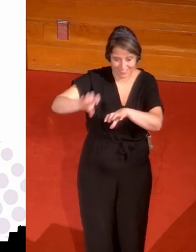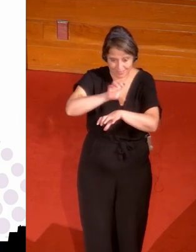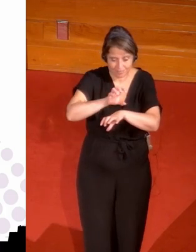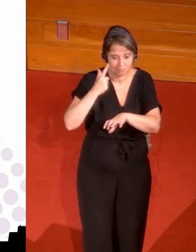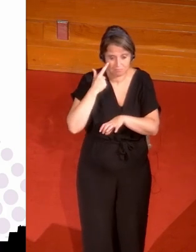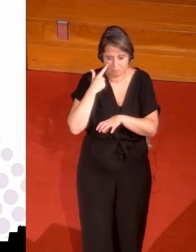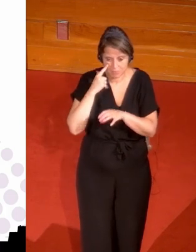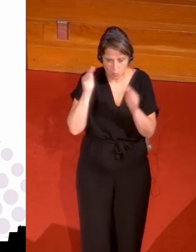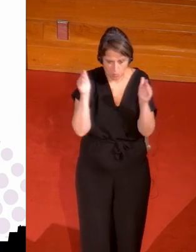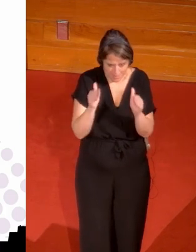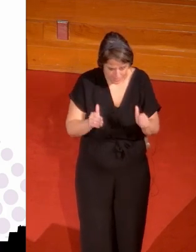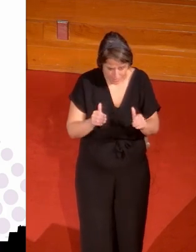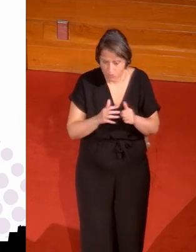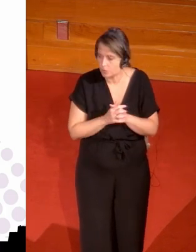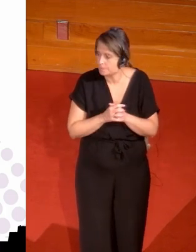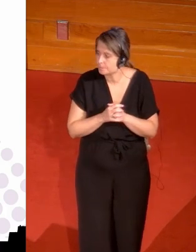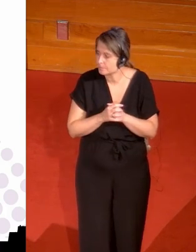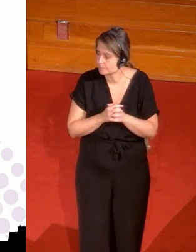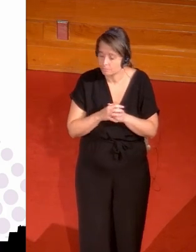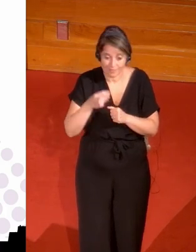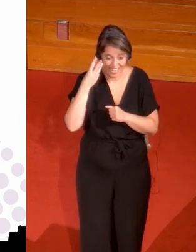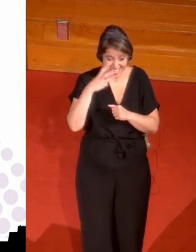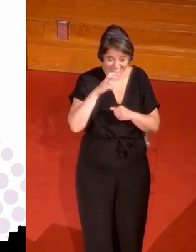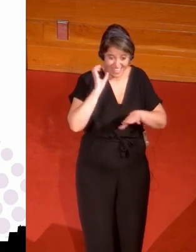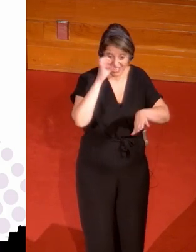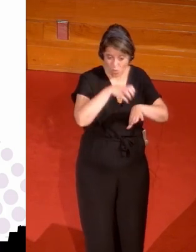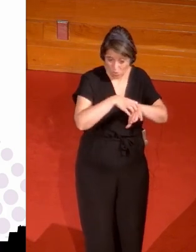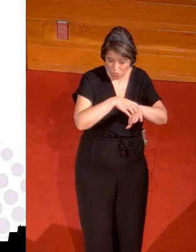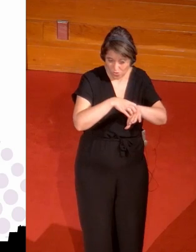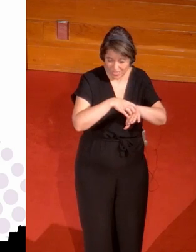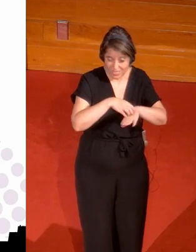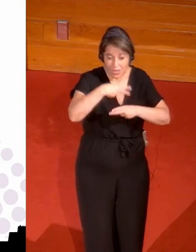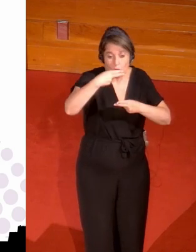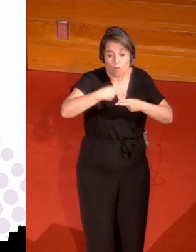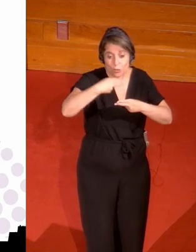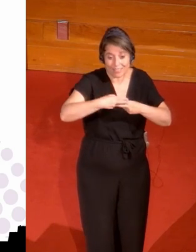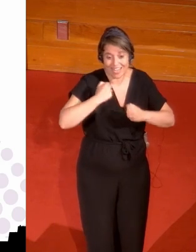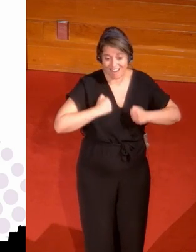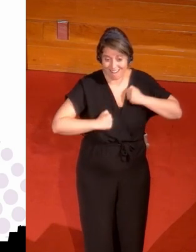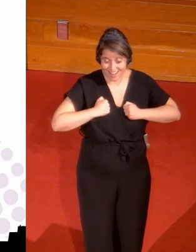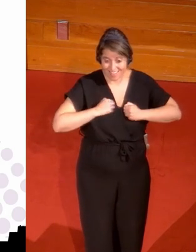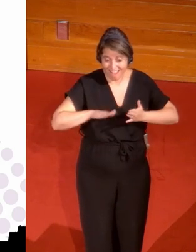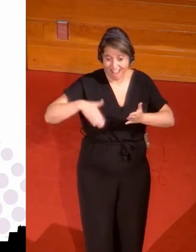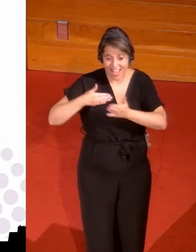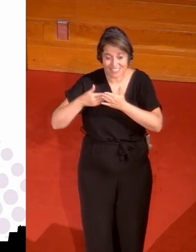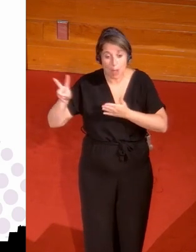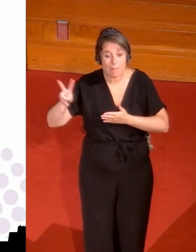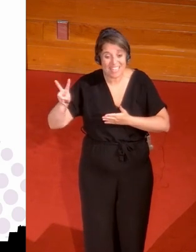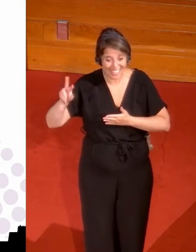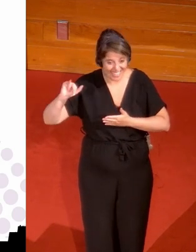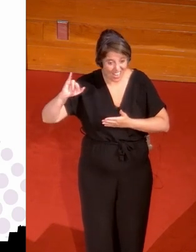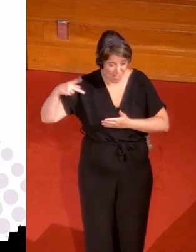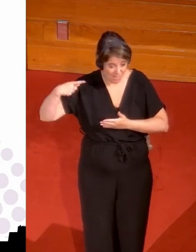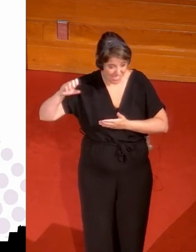poblad más pequeñitos físicamente hoy en día no las 13 colonias puesde la frontera con Canadá hasta Virginia Eran